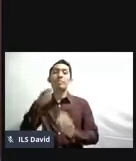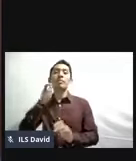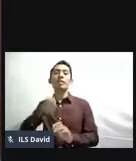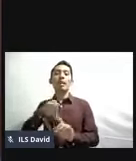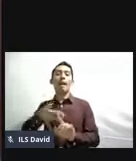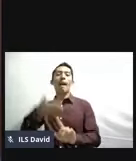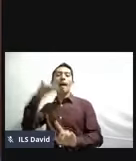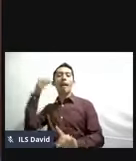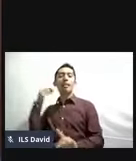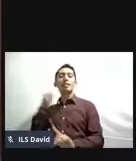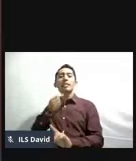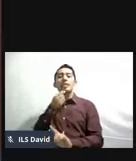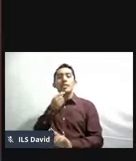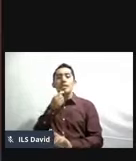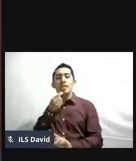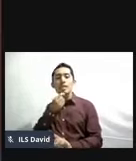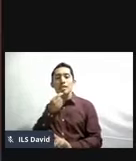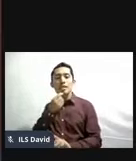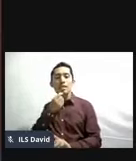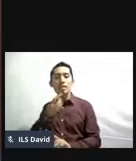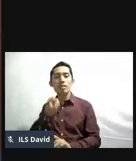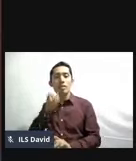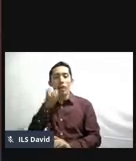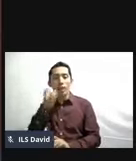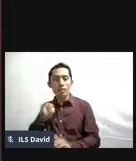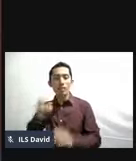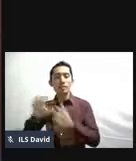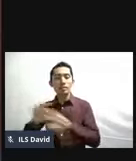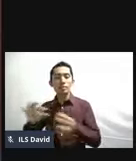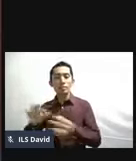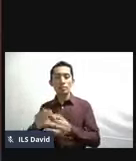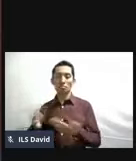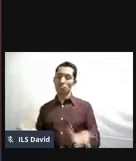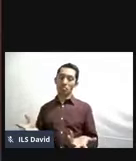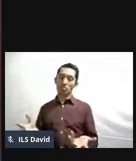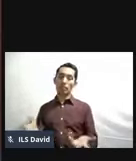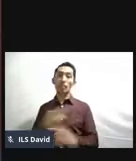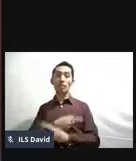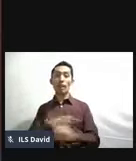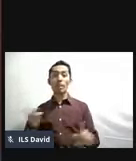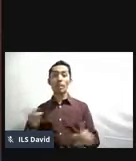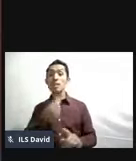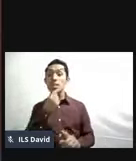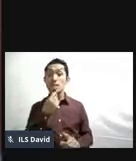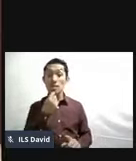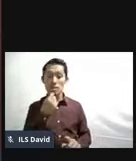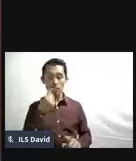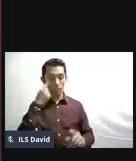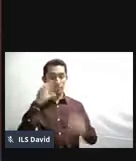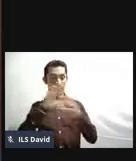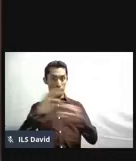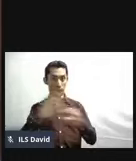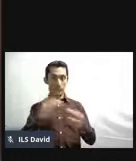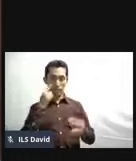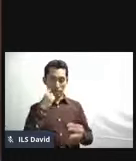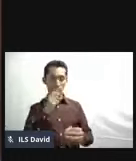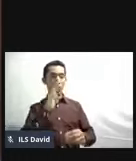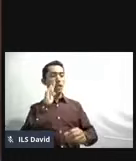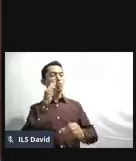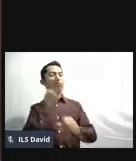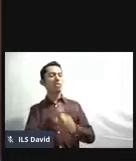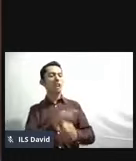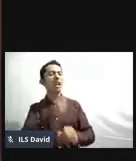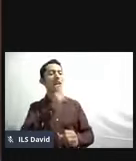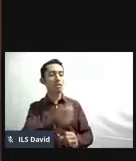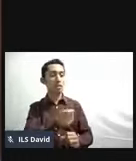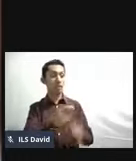no agarramos de entrada, nadie nos enseña, pues, que una responsabilidad no tiene que ver con entregar la tarea,